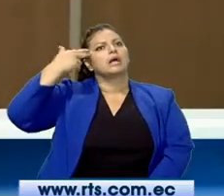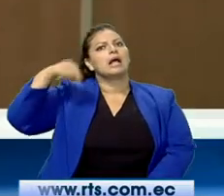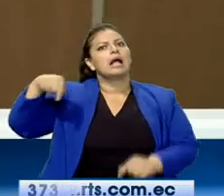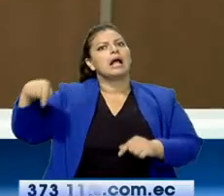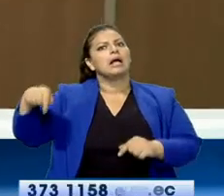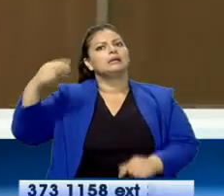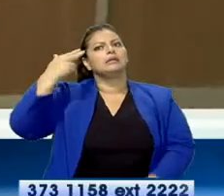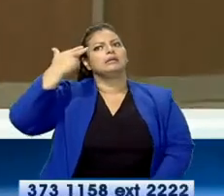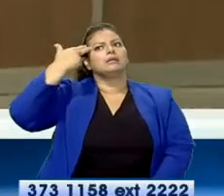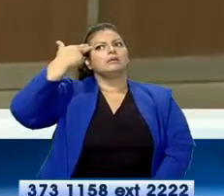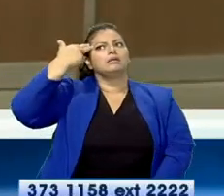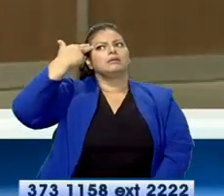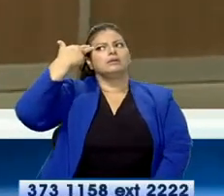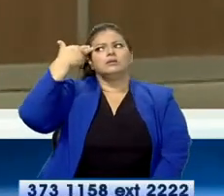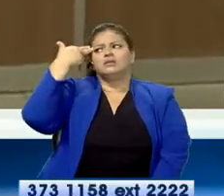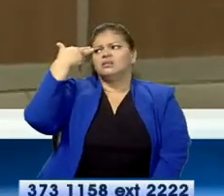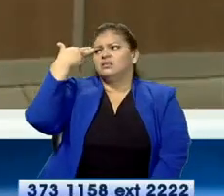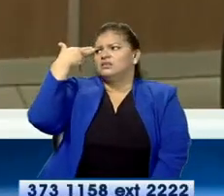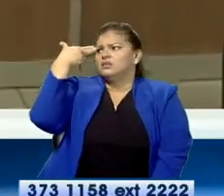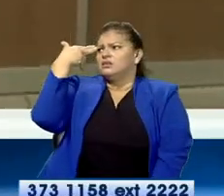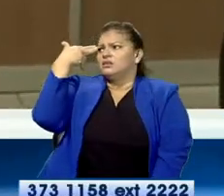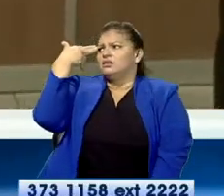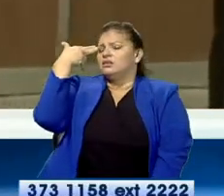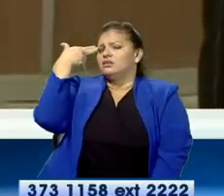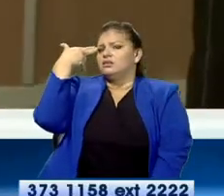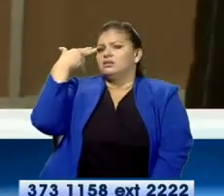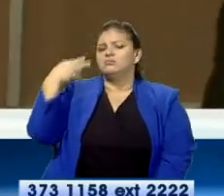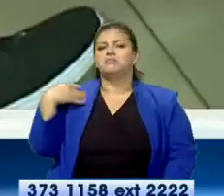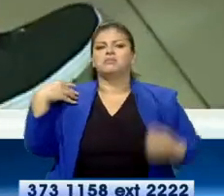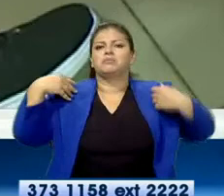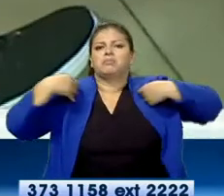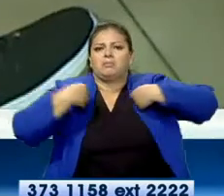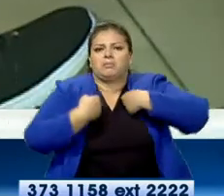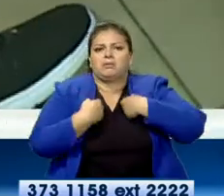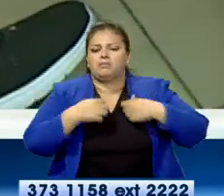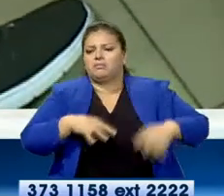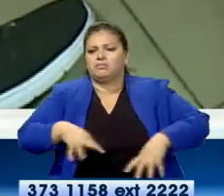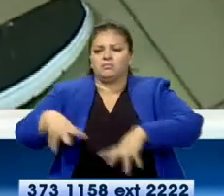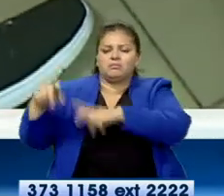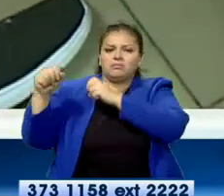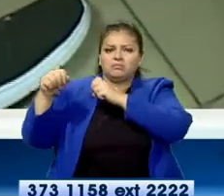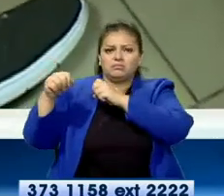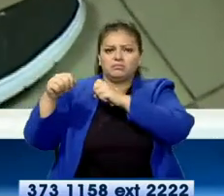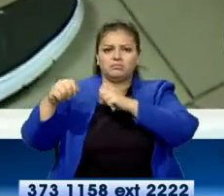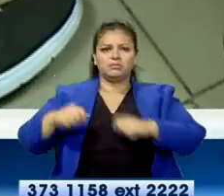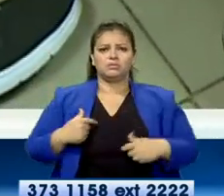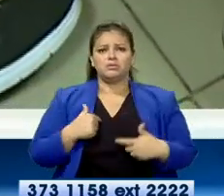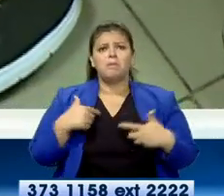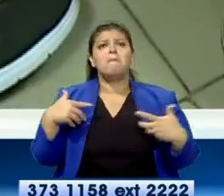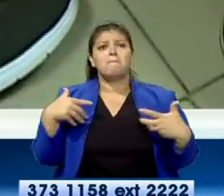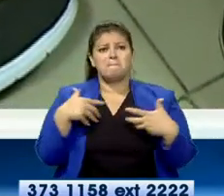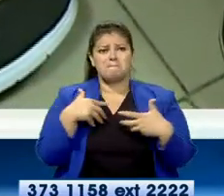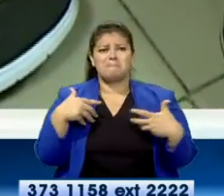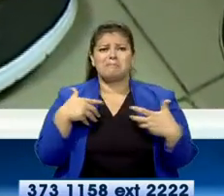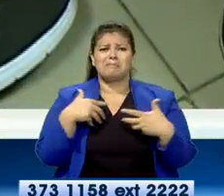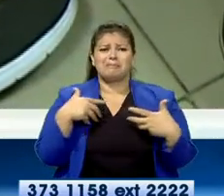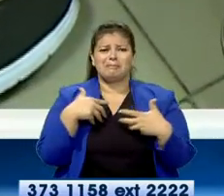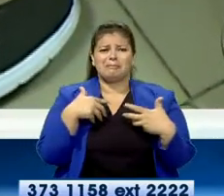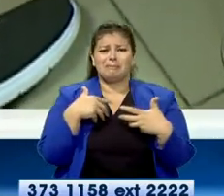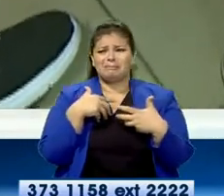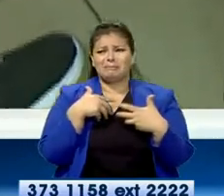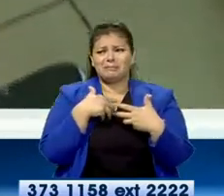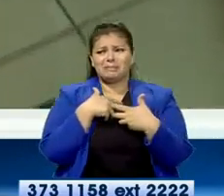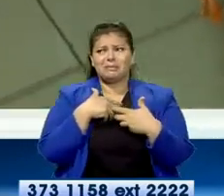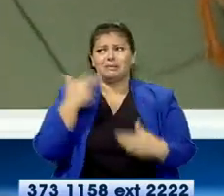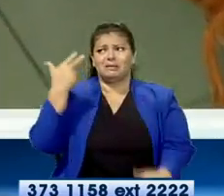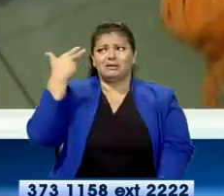me desvalijó, me quitó toda mi pertenencia y me quitó la maleta, lo que quería. Y ahí tuve que entregarle por el miedo porque vi que la arma ya